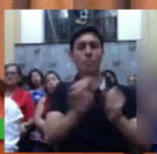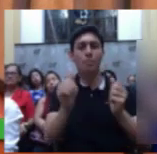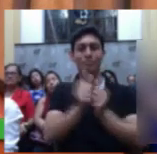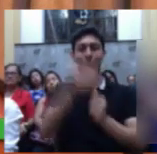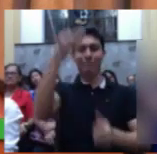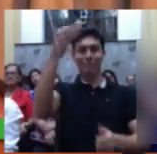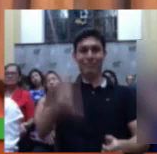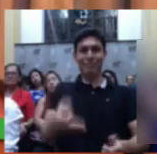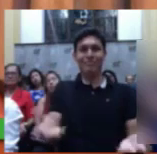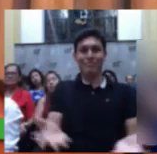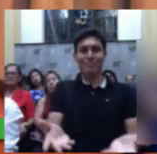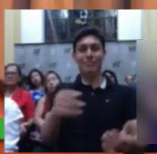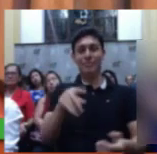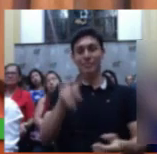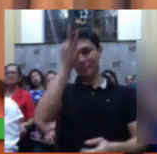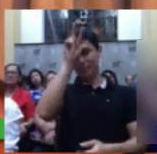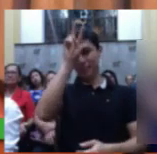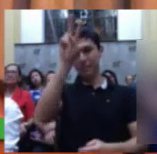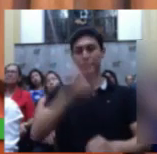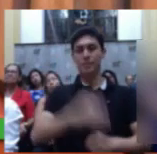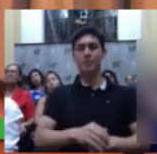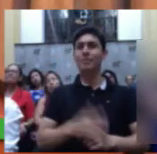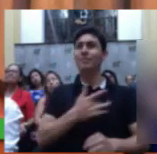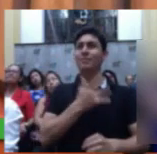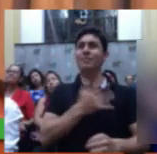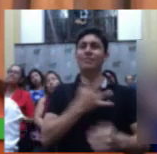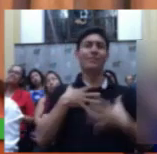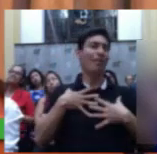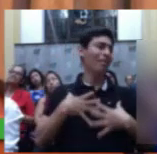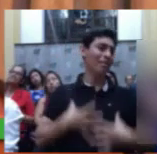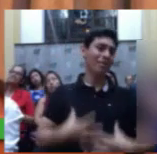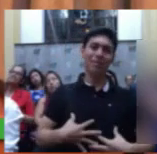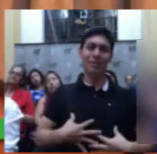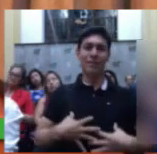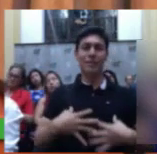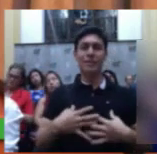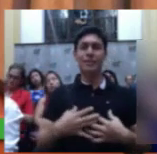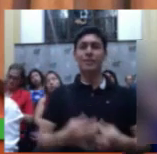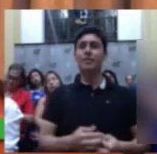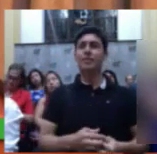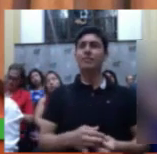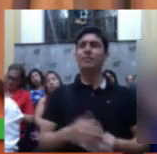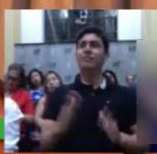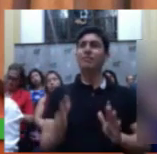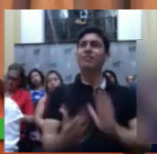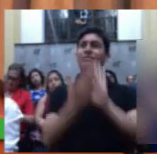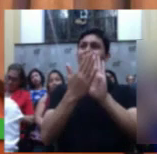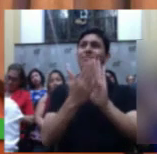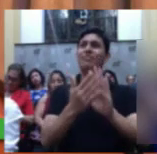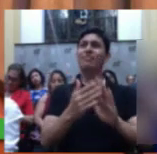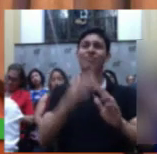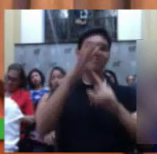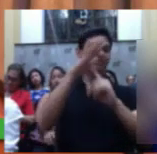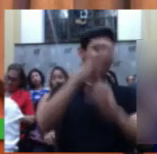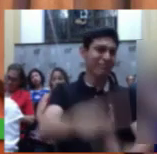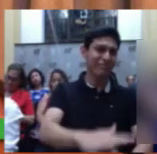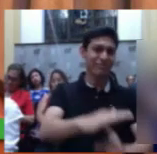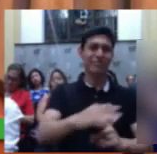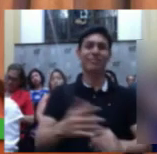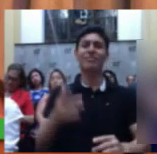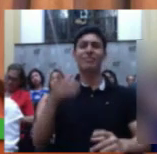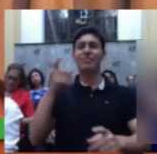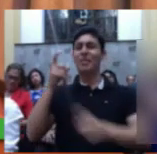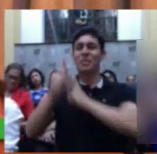del país. La indignación ante la arbitrariedad, ante el abuso, ante la